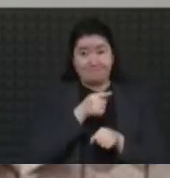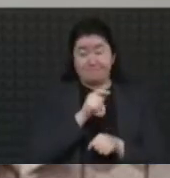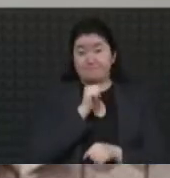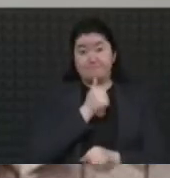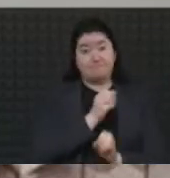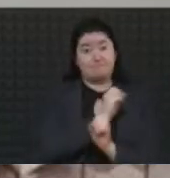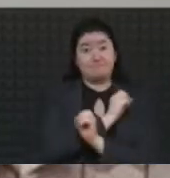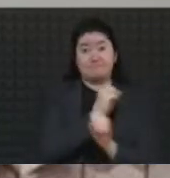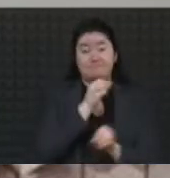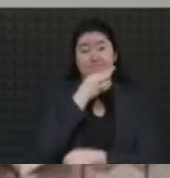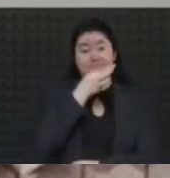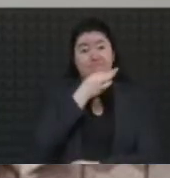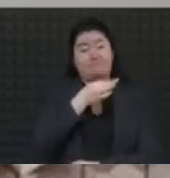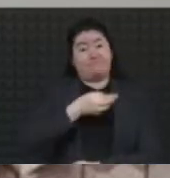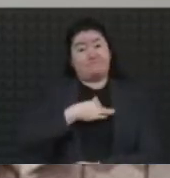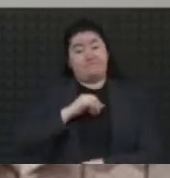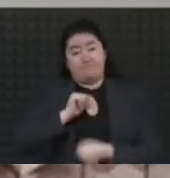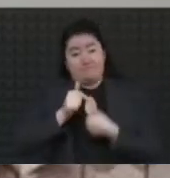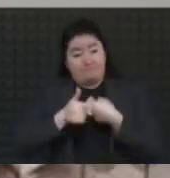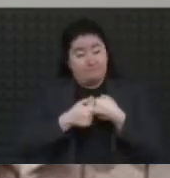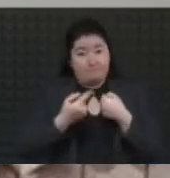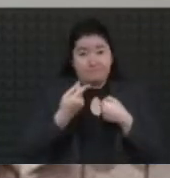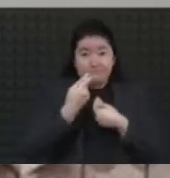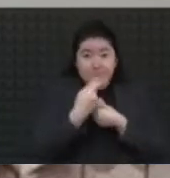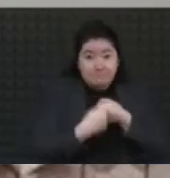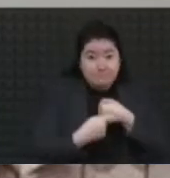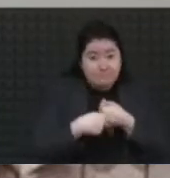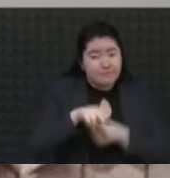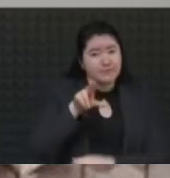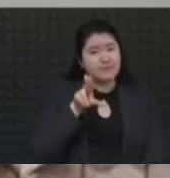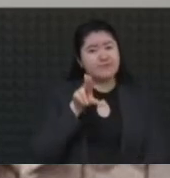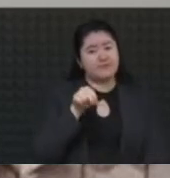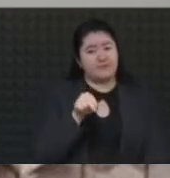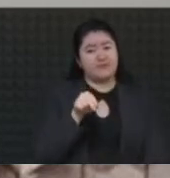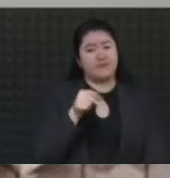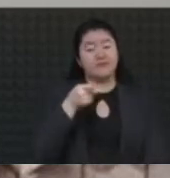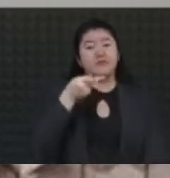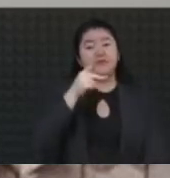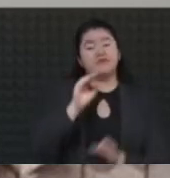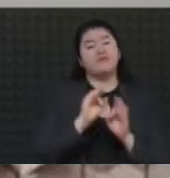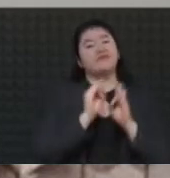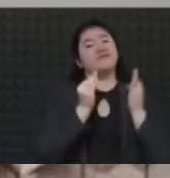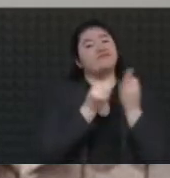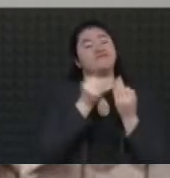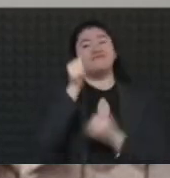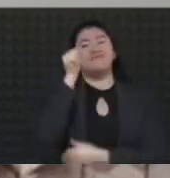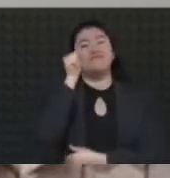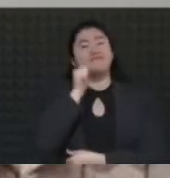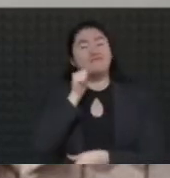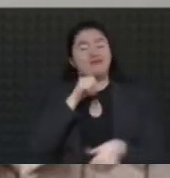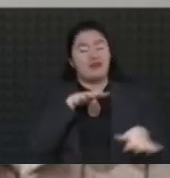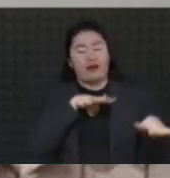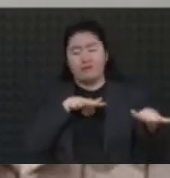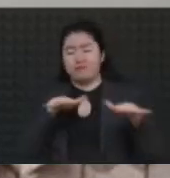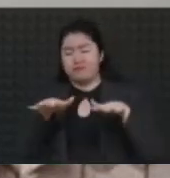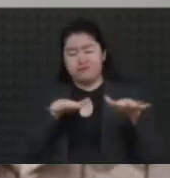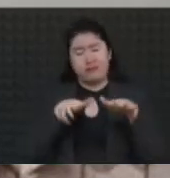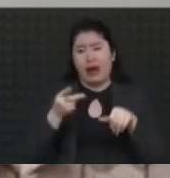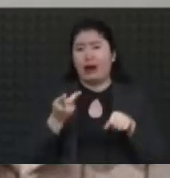ningún reporte que tenga que ver con algún riesgo, pero como parte del protocolo, cuando hay un sismo de esta